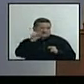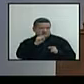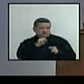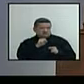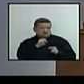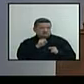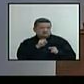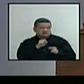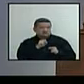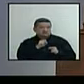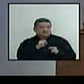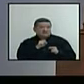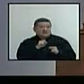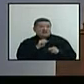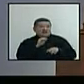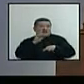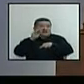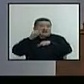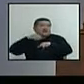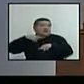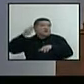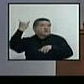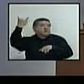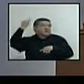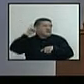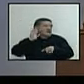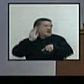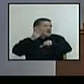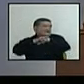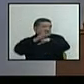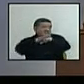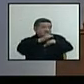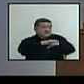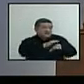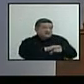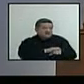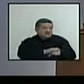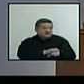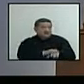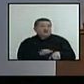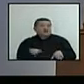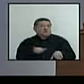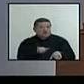Porque ese anuncio de la glorificación de Cristo es